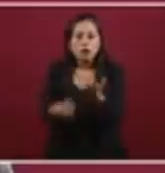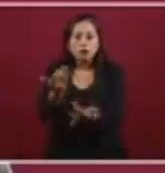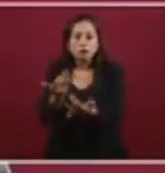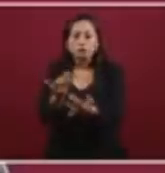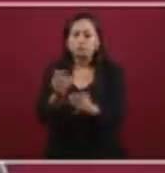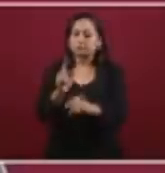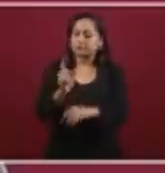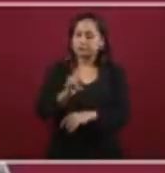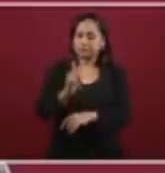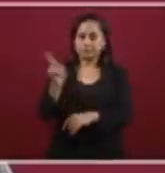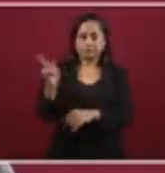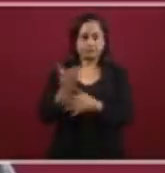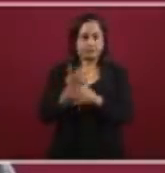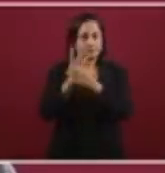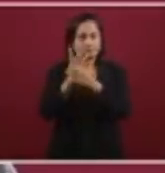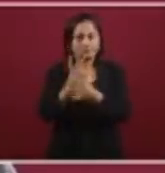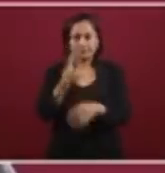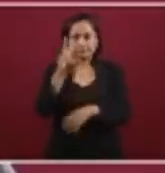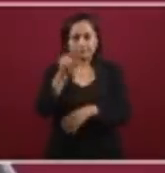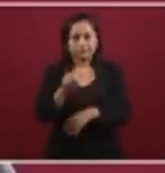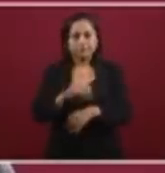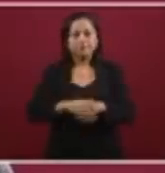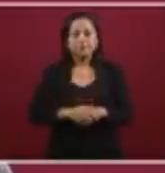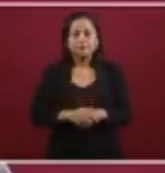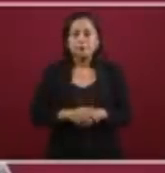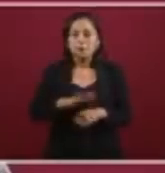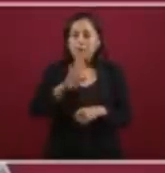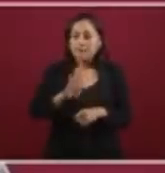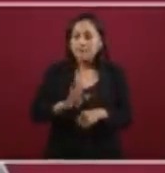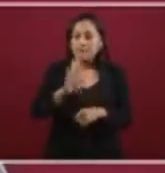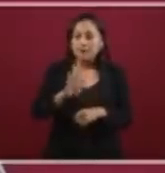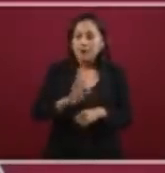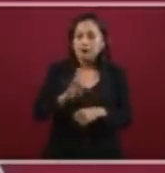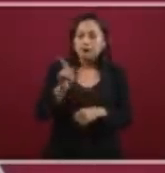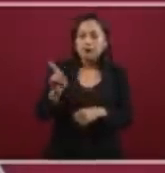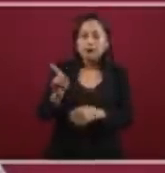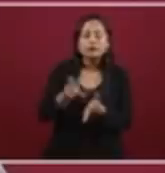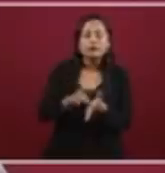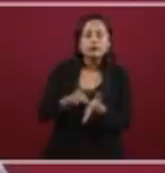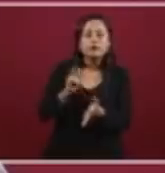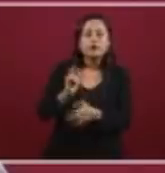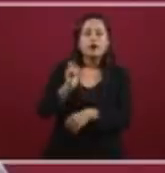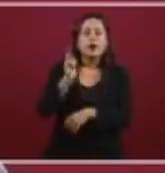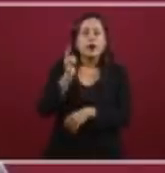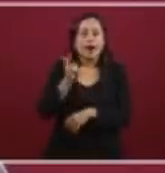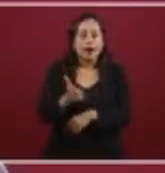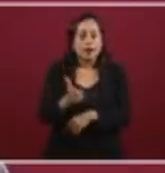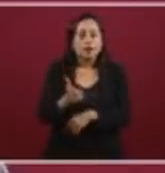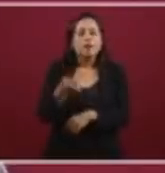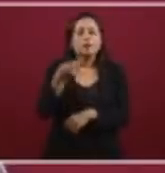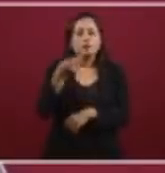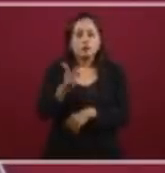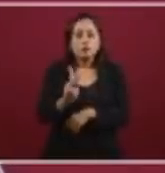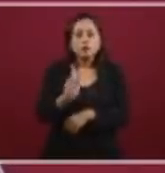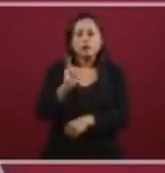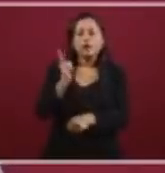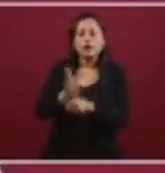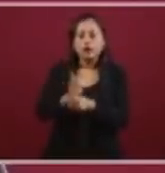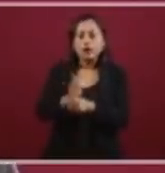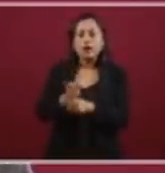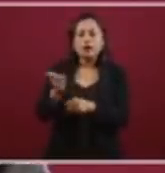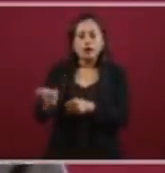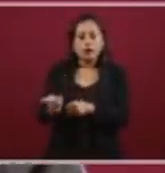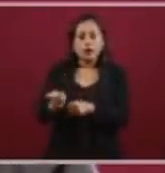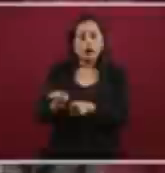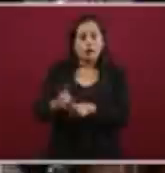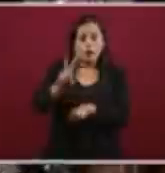se trata una vez más de un elemento que muestra la vulnerabilidad de la tesis que ha sostenido la verdad